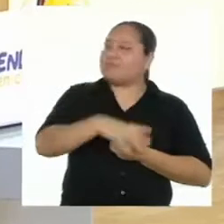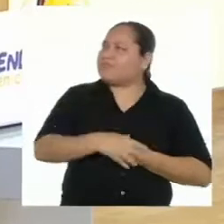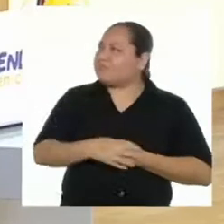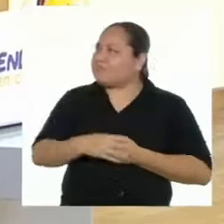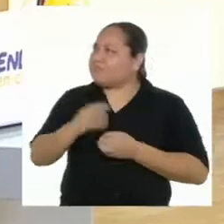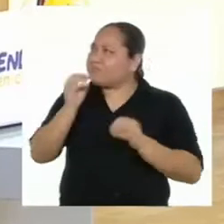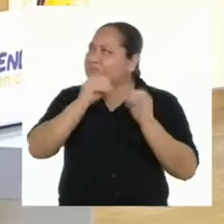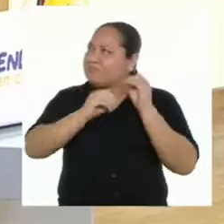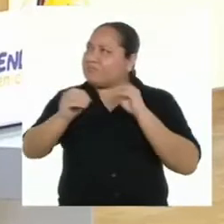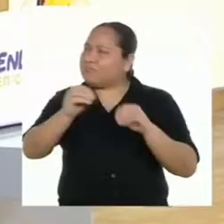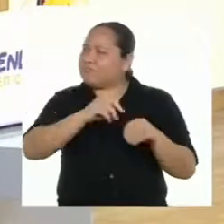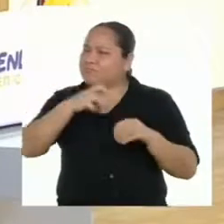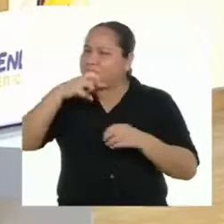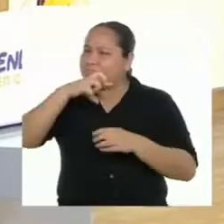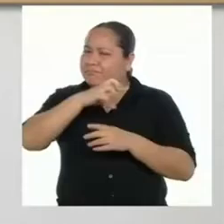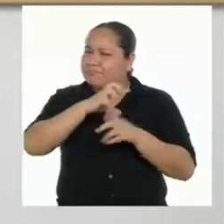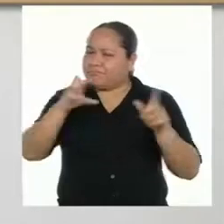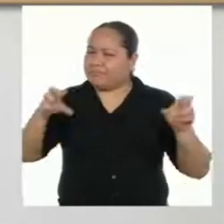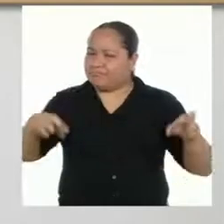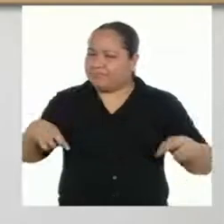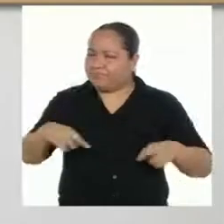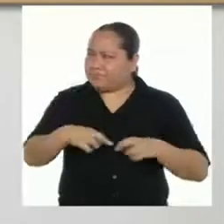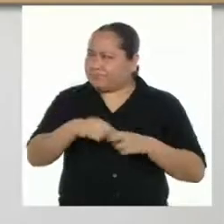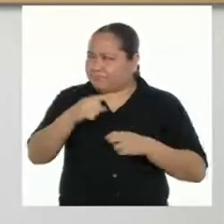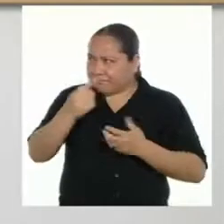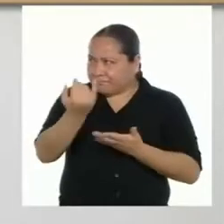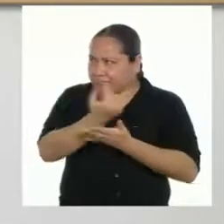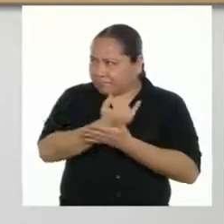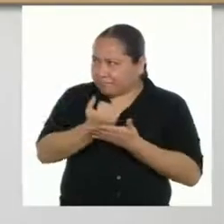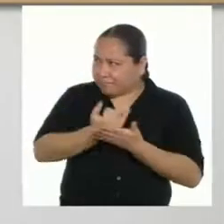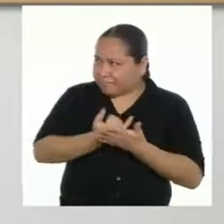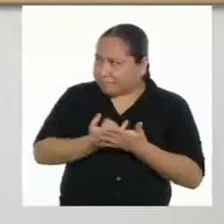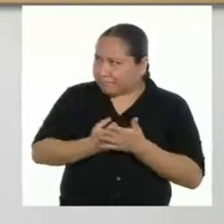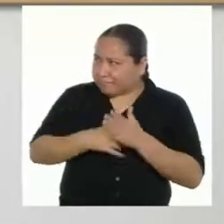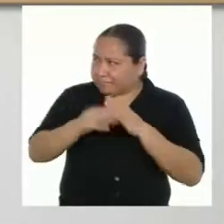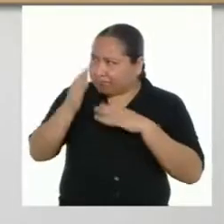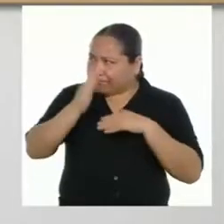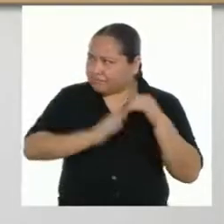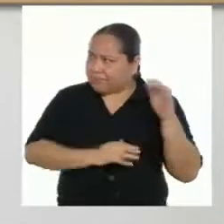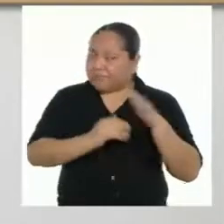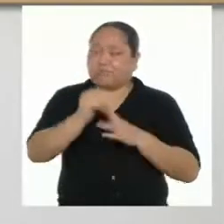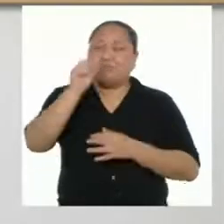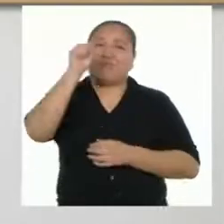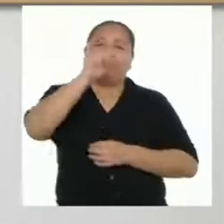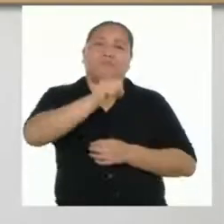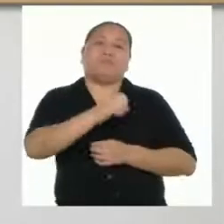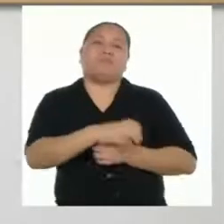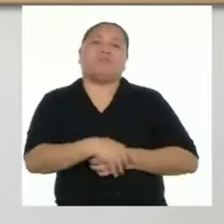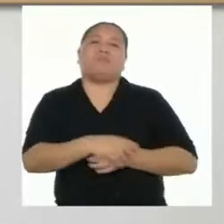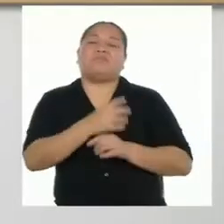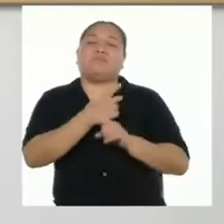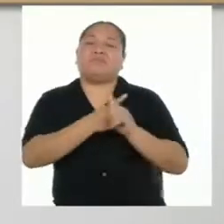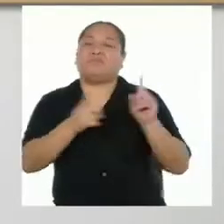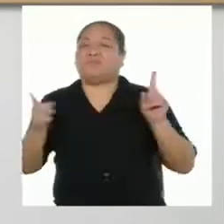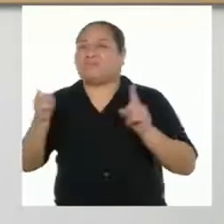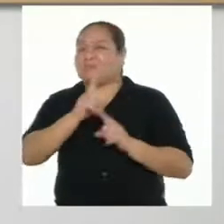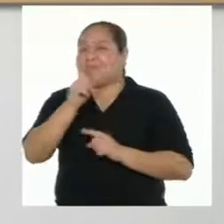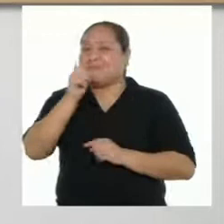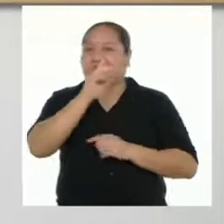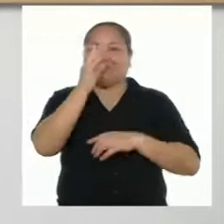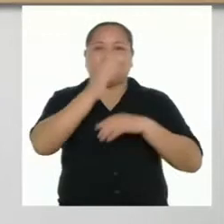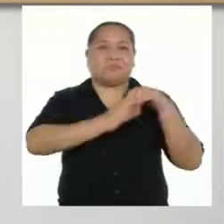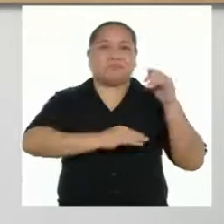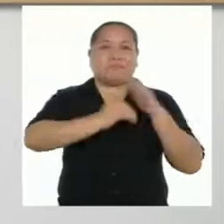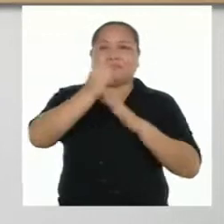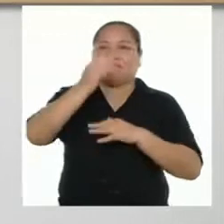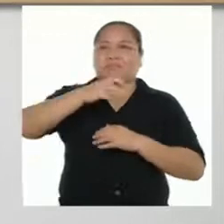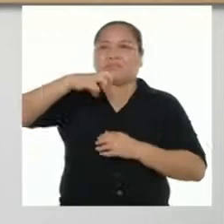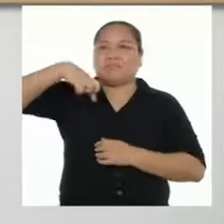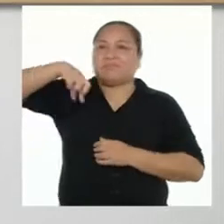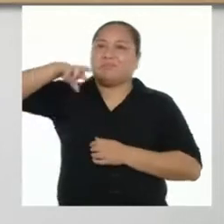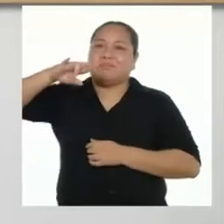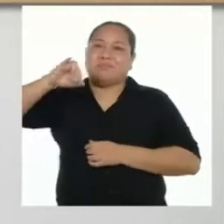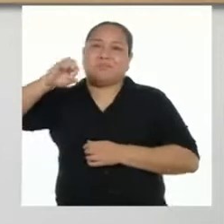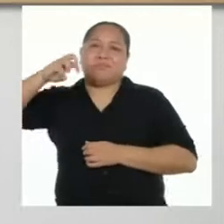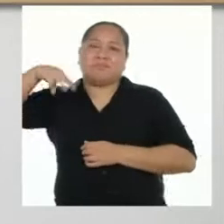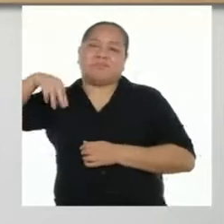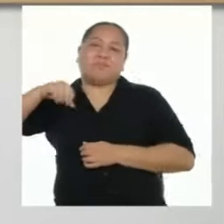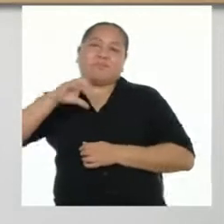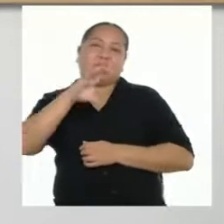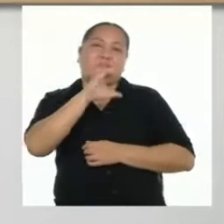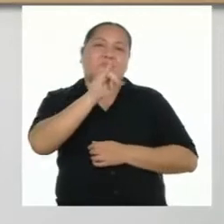tiene que ver con su diseño para construcción? Básicamente, sí. Pero esta vez no vamos a construir ningún prisma o